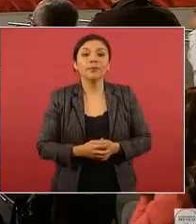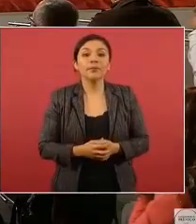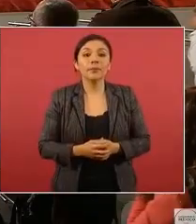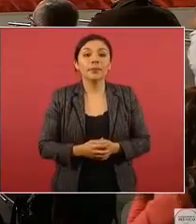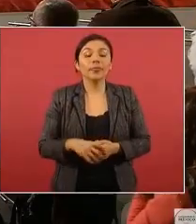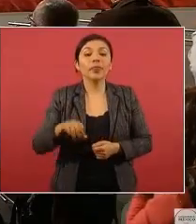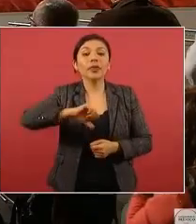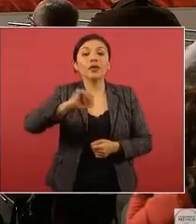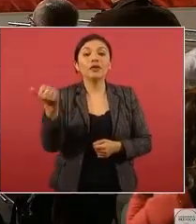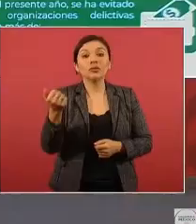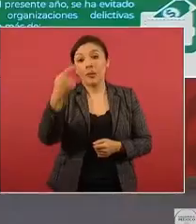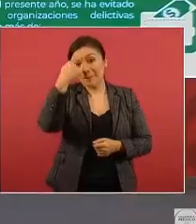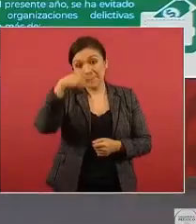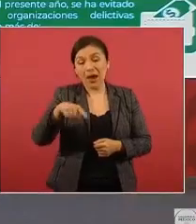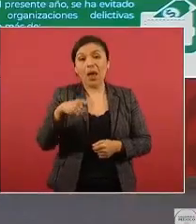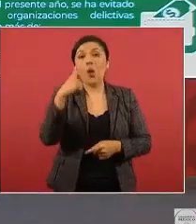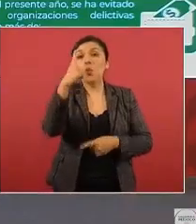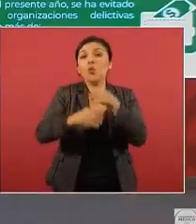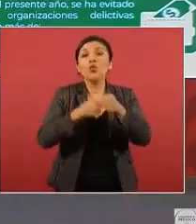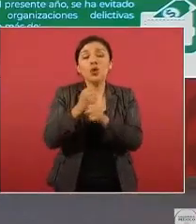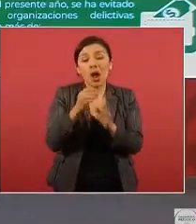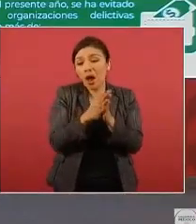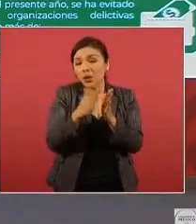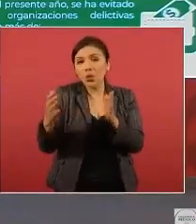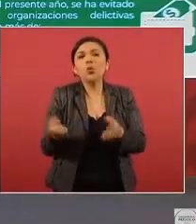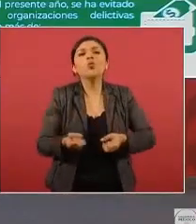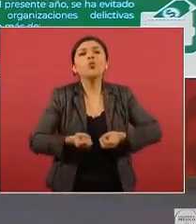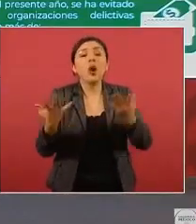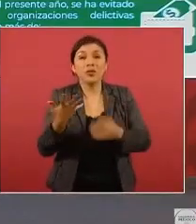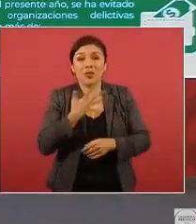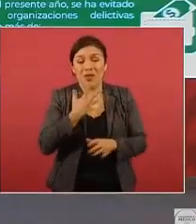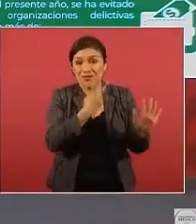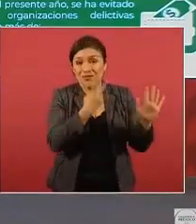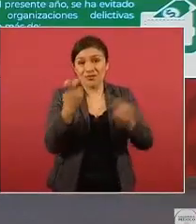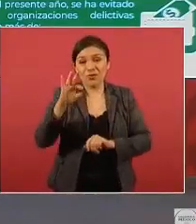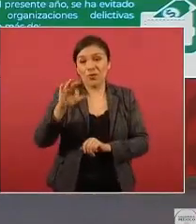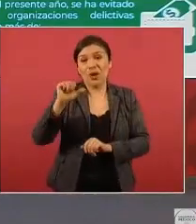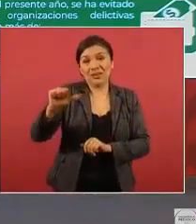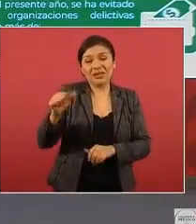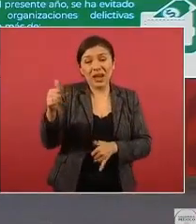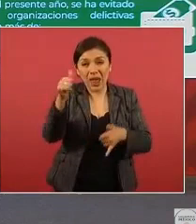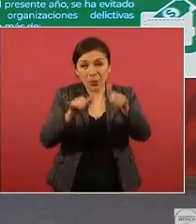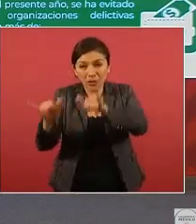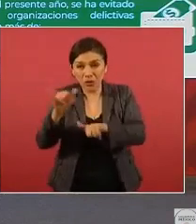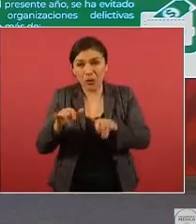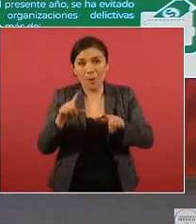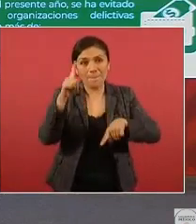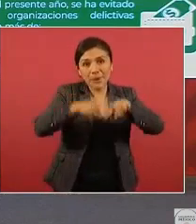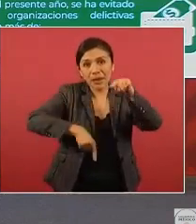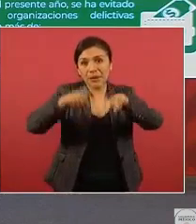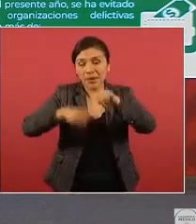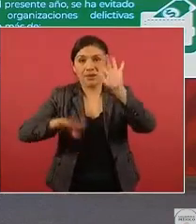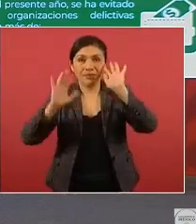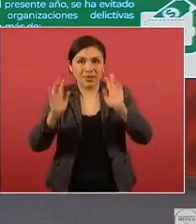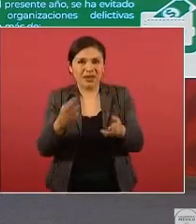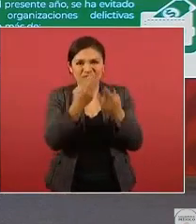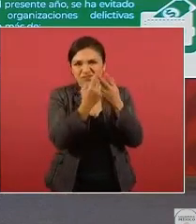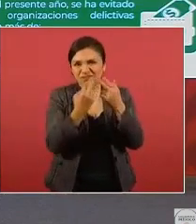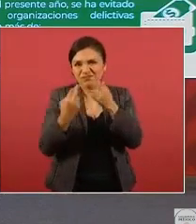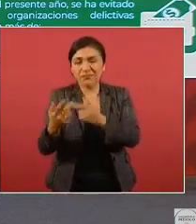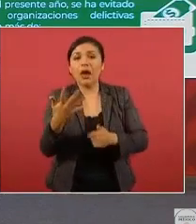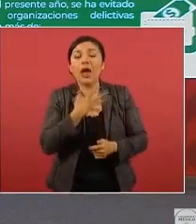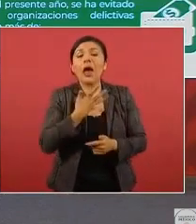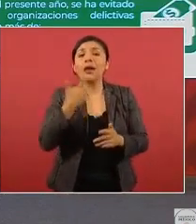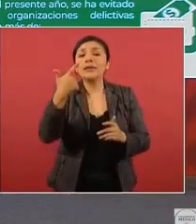que tenemos de destrucción en el año los 246 laboratorios se han asegurado y destruido siete